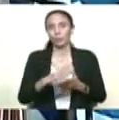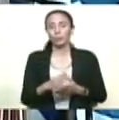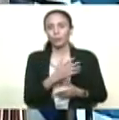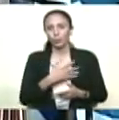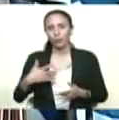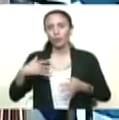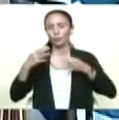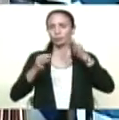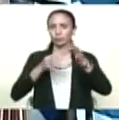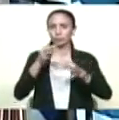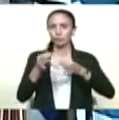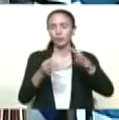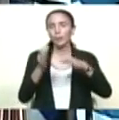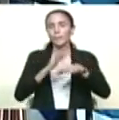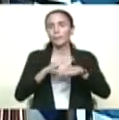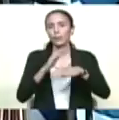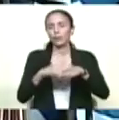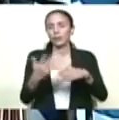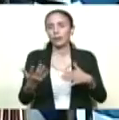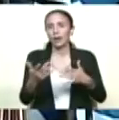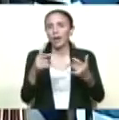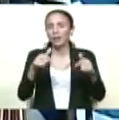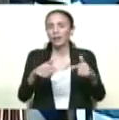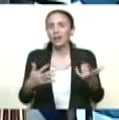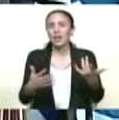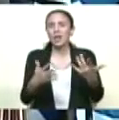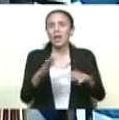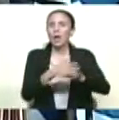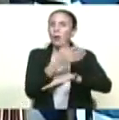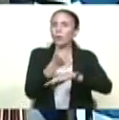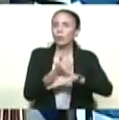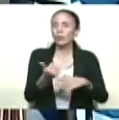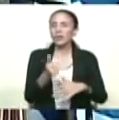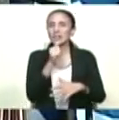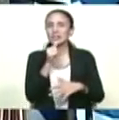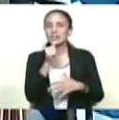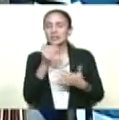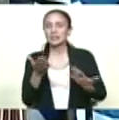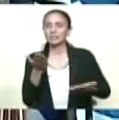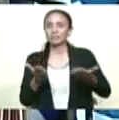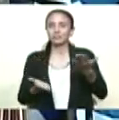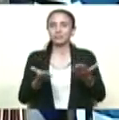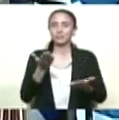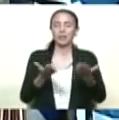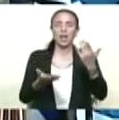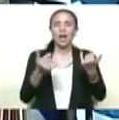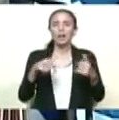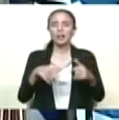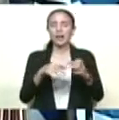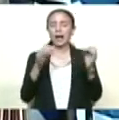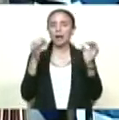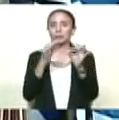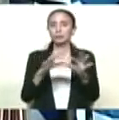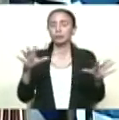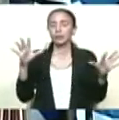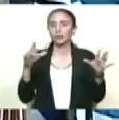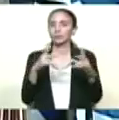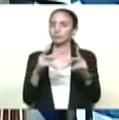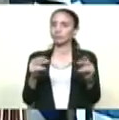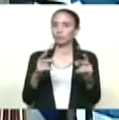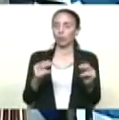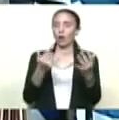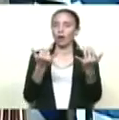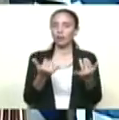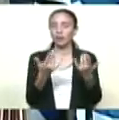aquí las cosas no son vamos a decirlo improvisada el ministerio público ha sido